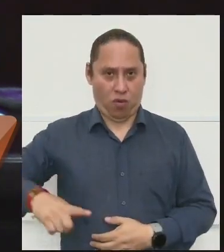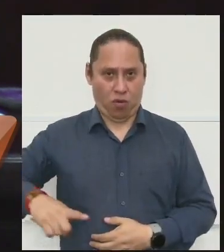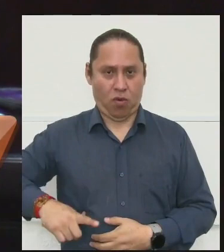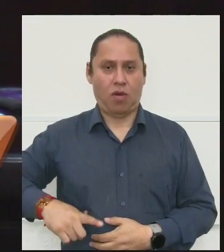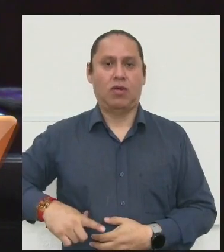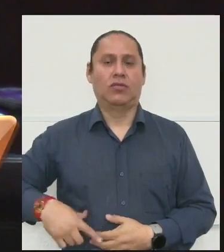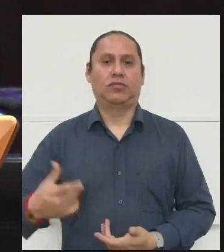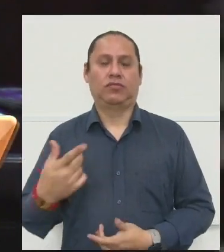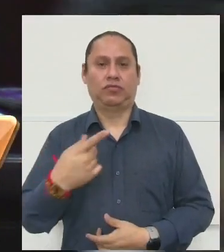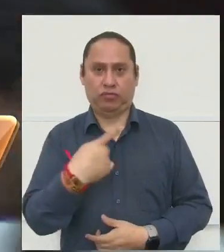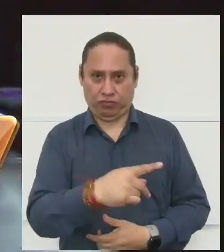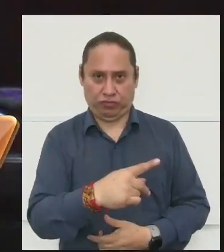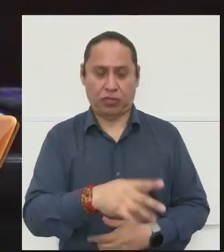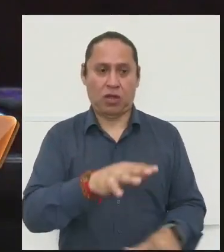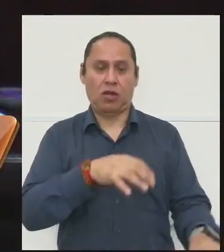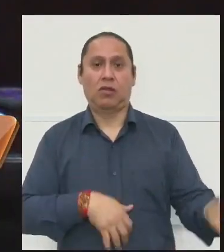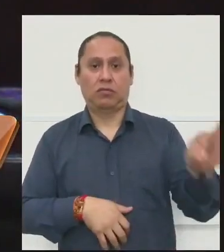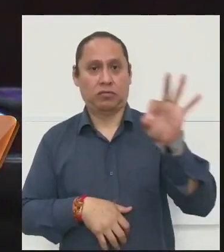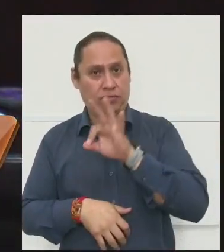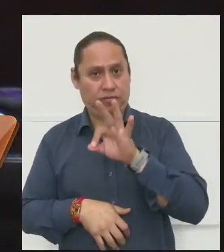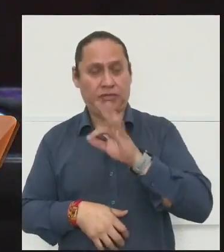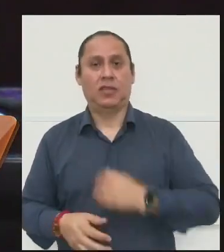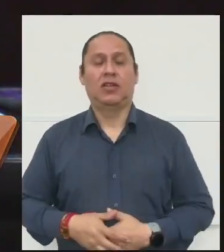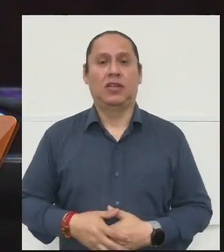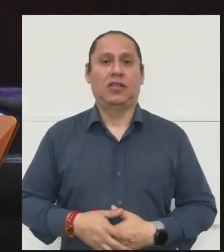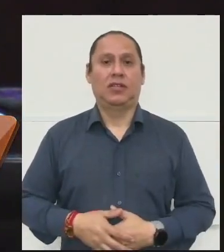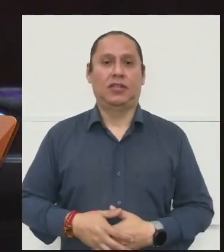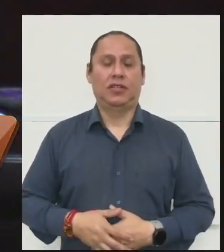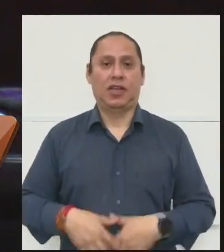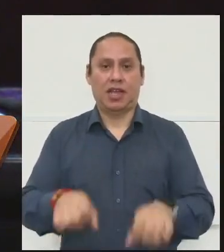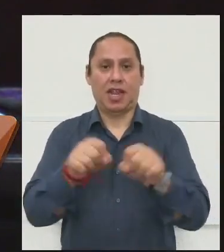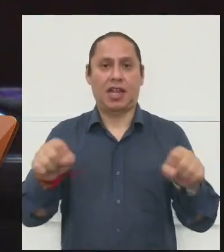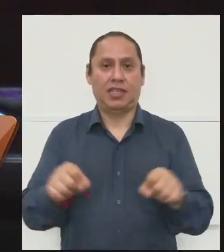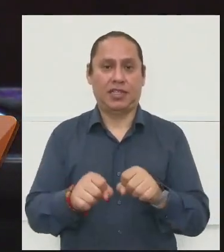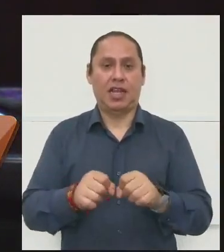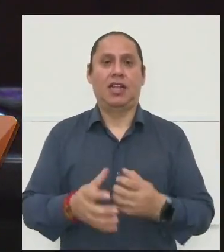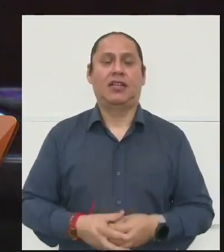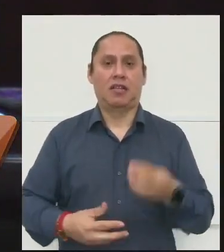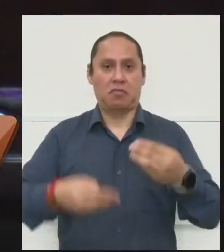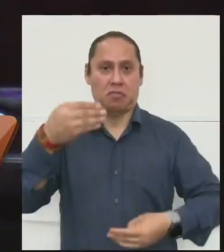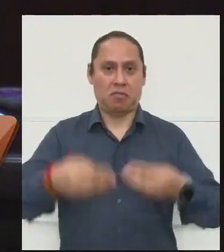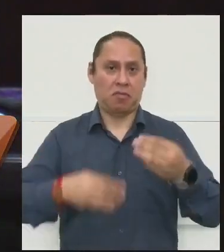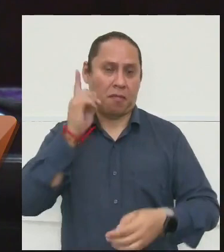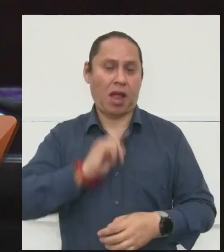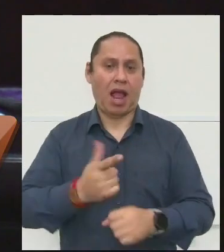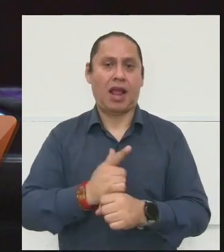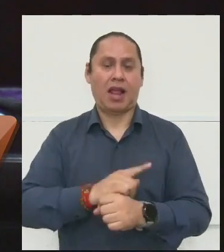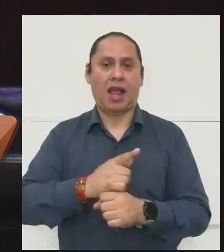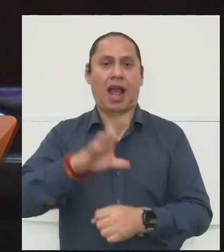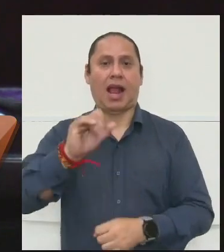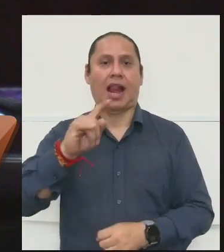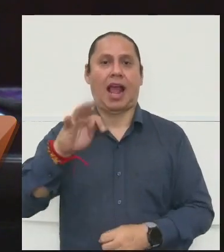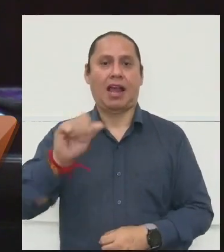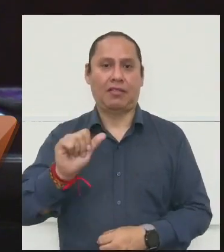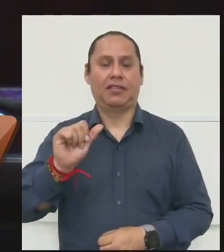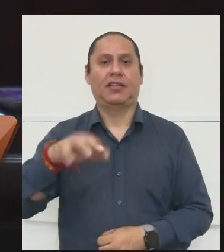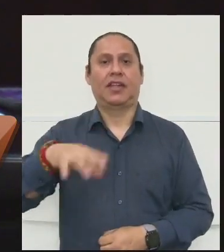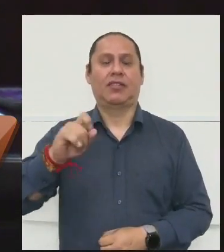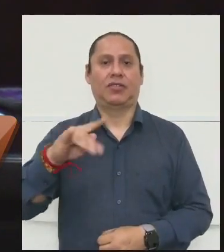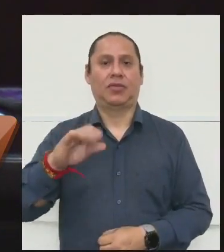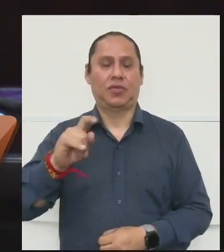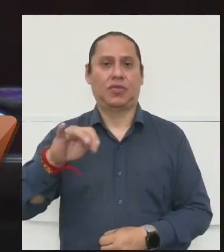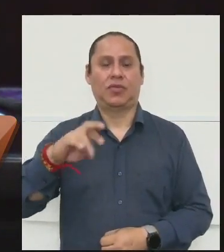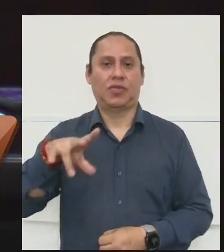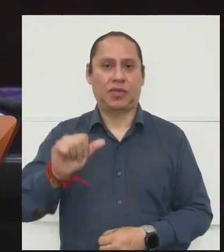a mi cargo nombró como magistrada de la sala regional colegiada a la licenciada Claudia luc Domínguez